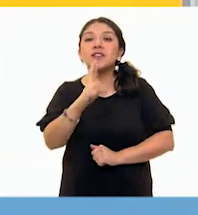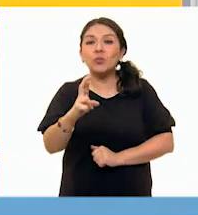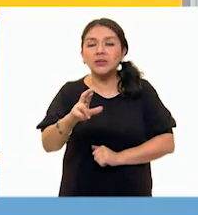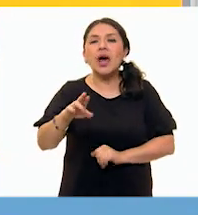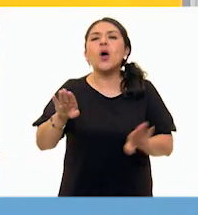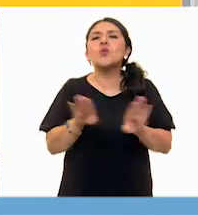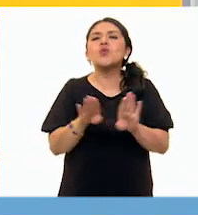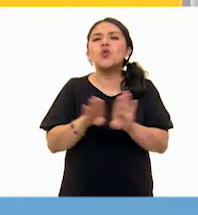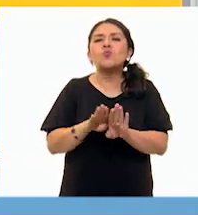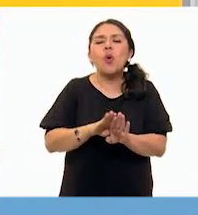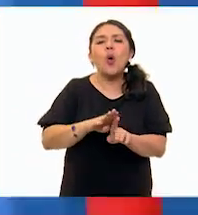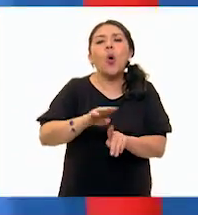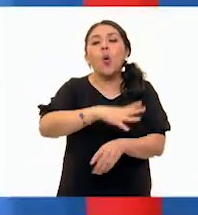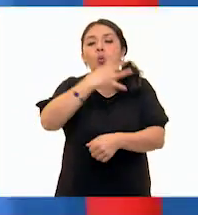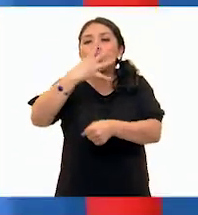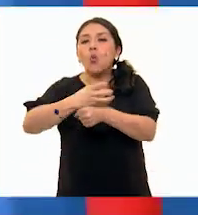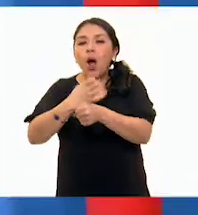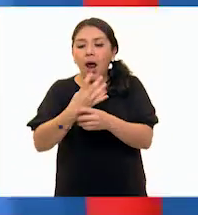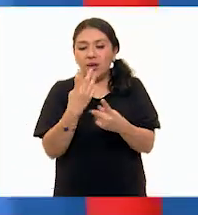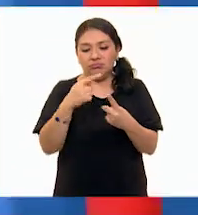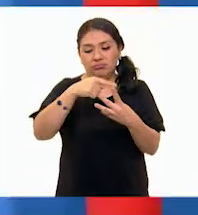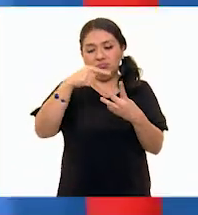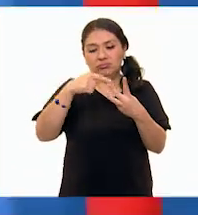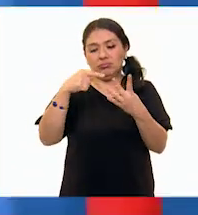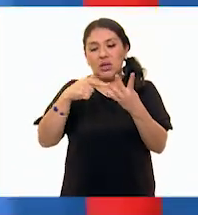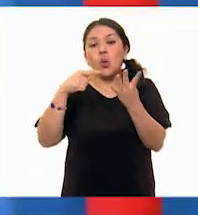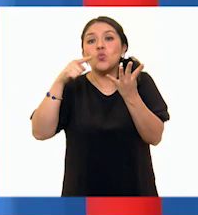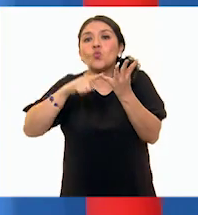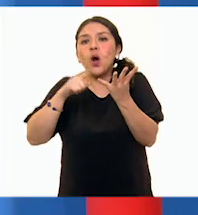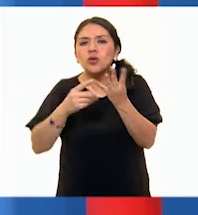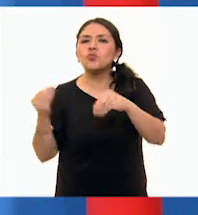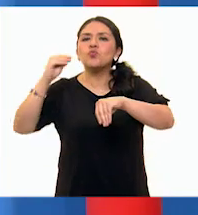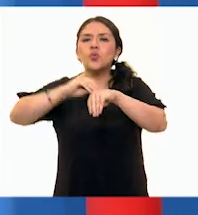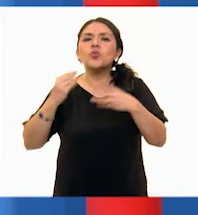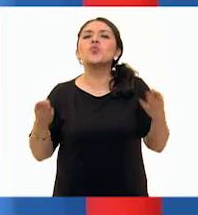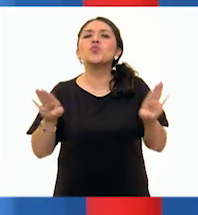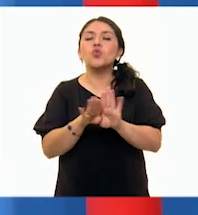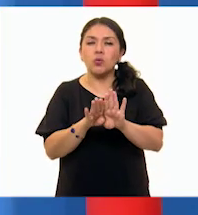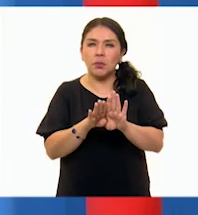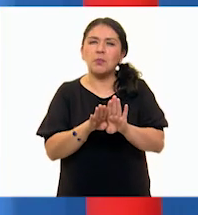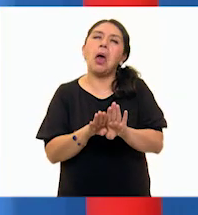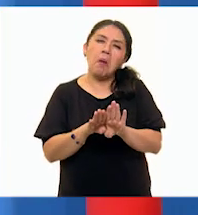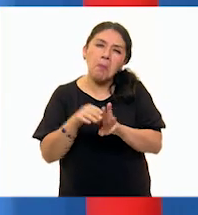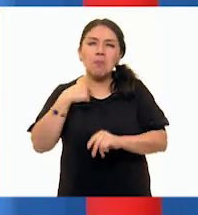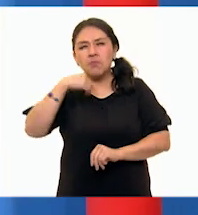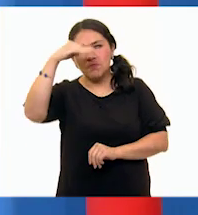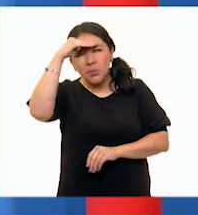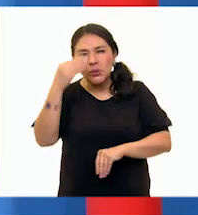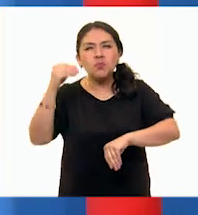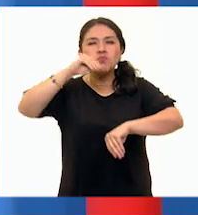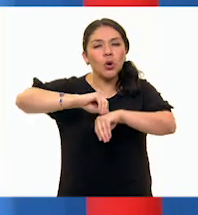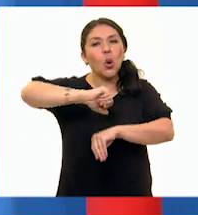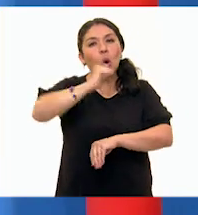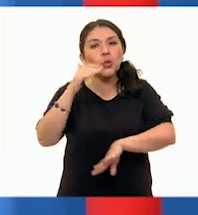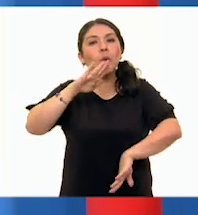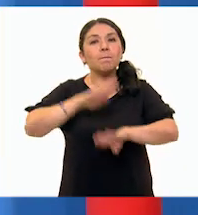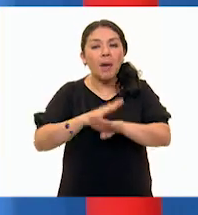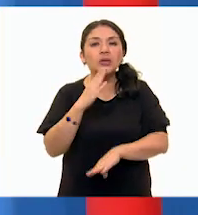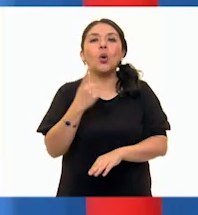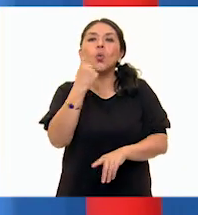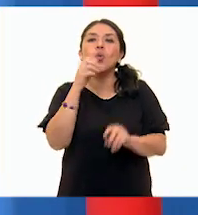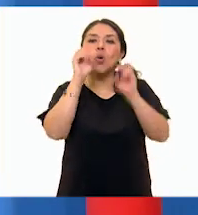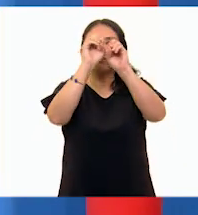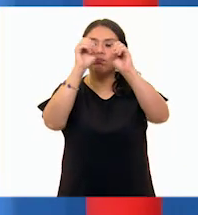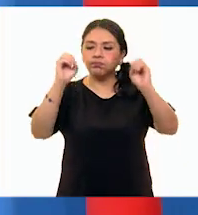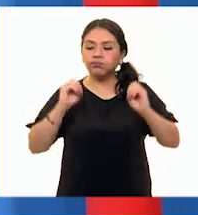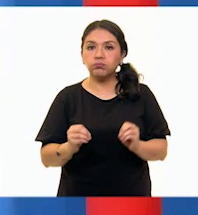cómo sería la figura 4. Bueno, pues yo aumentaría otros 4 círculos, uno en cada lado del